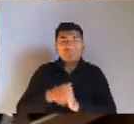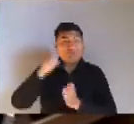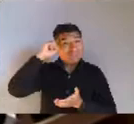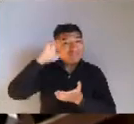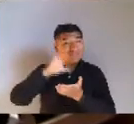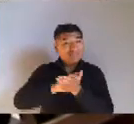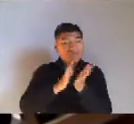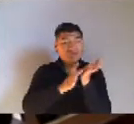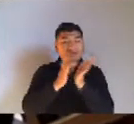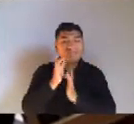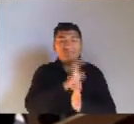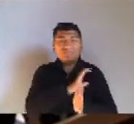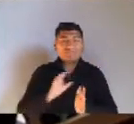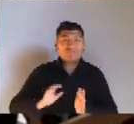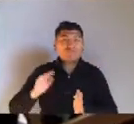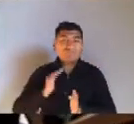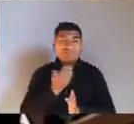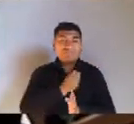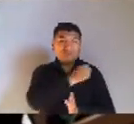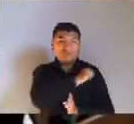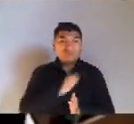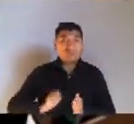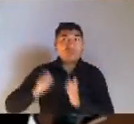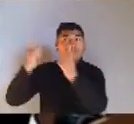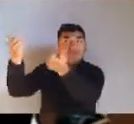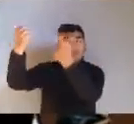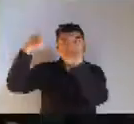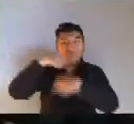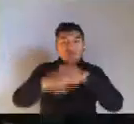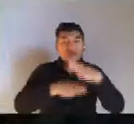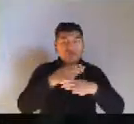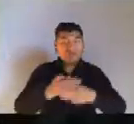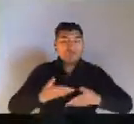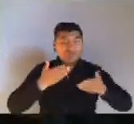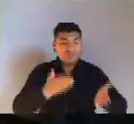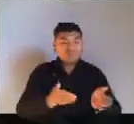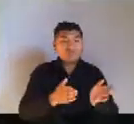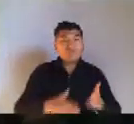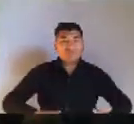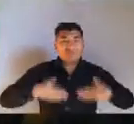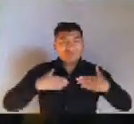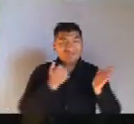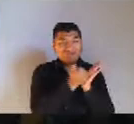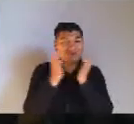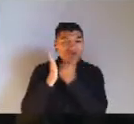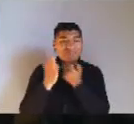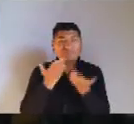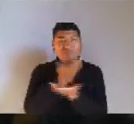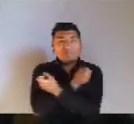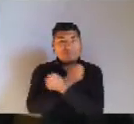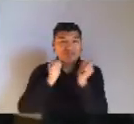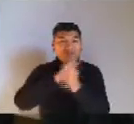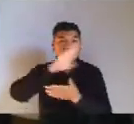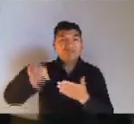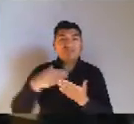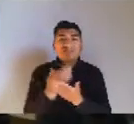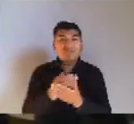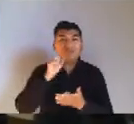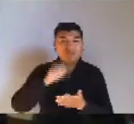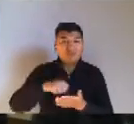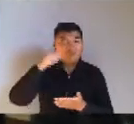¿Creen en Jesucristo nuestro Señor que vino al mundo y entregó su vida en la cruz para la salvación de todos?